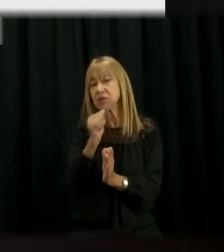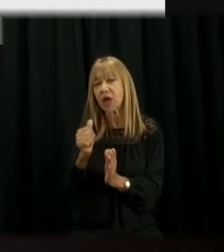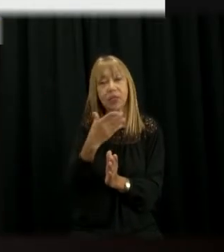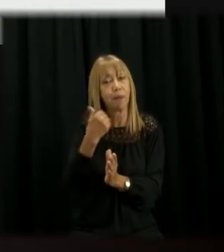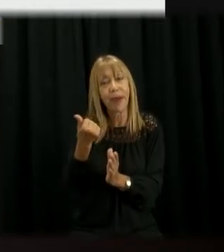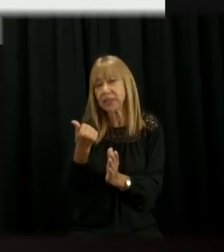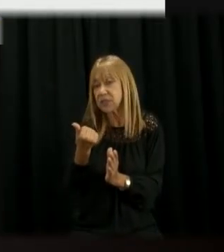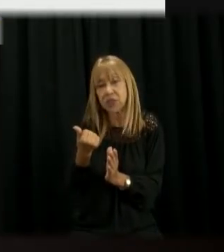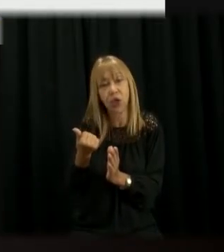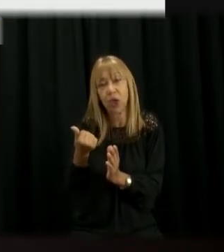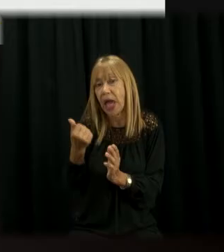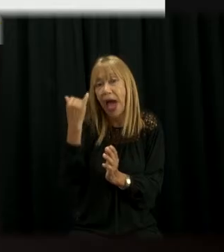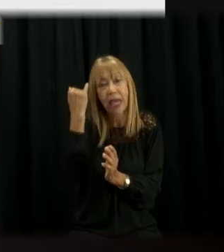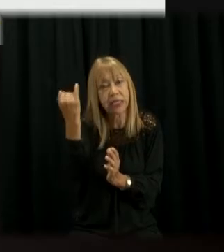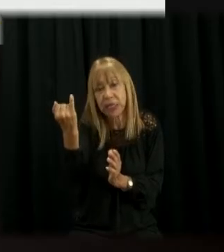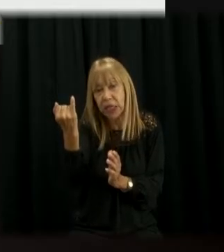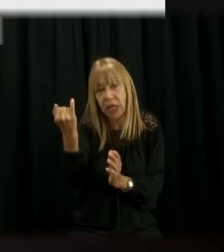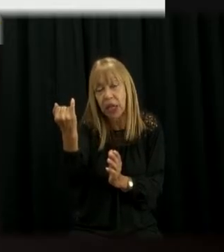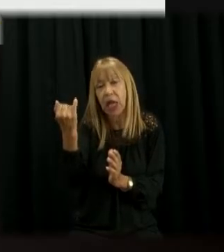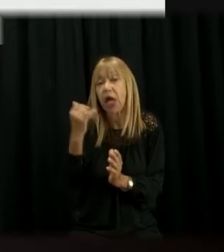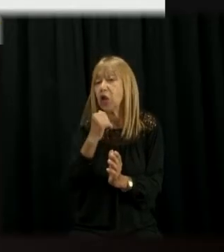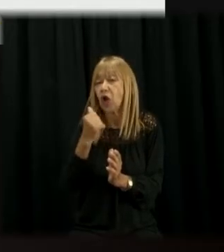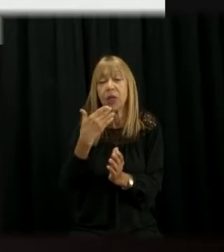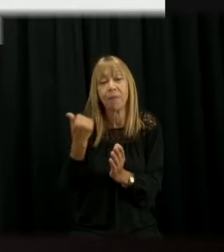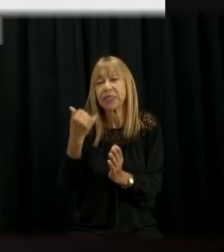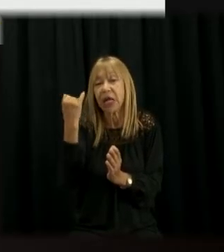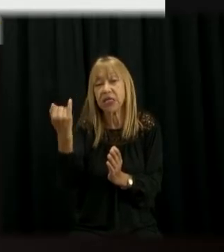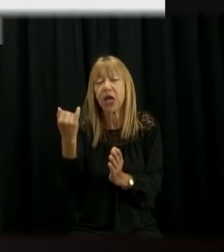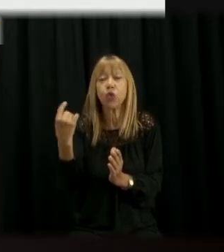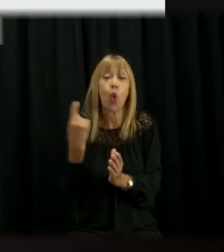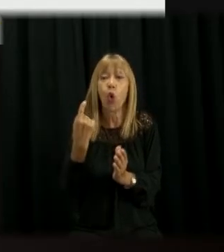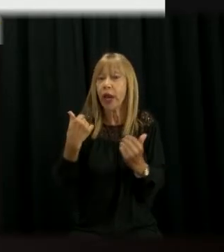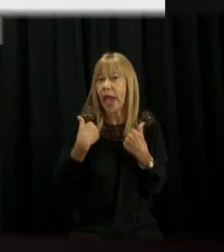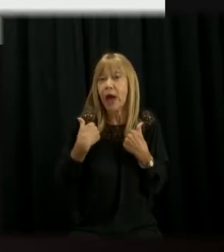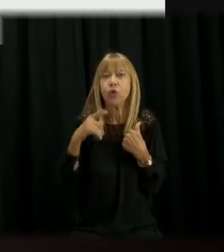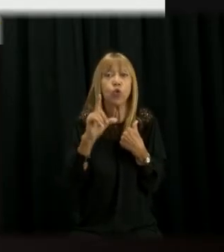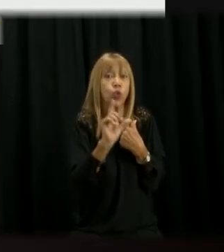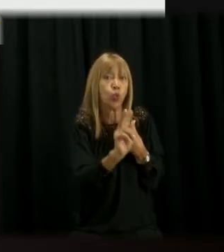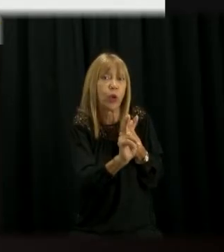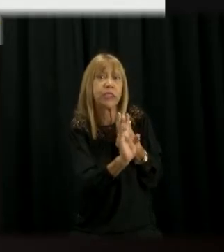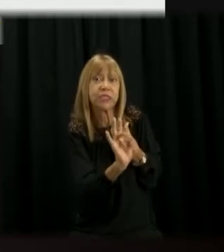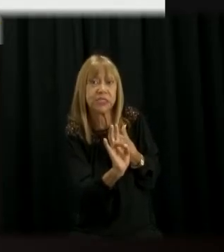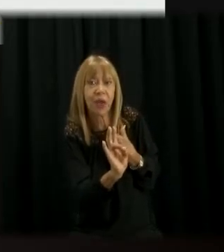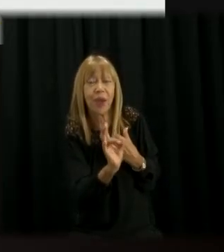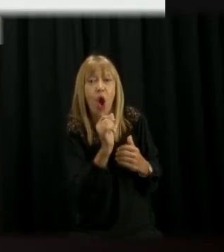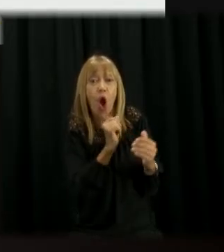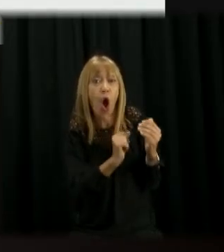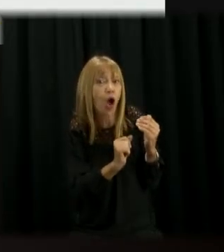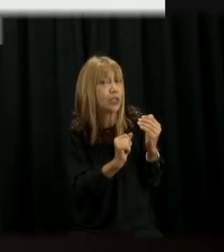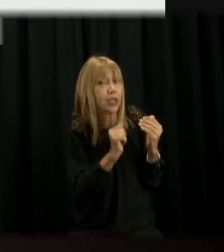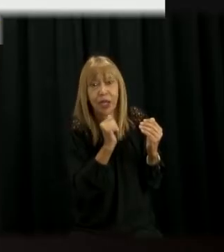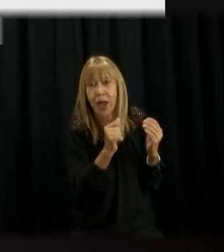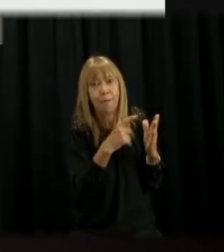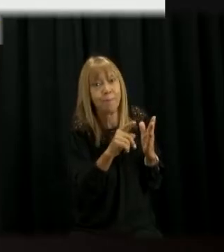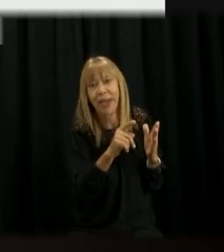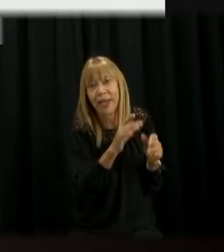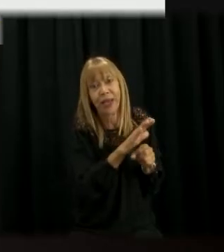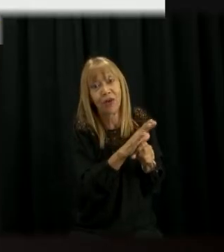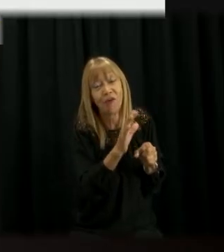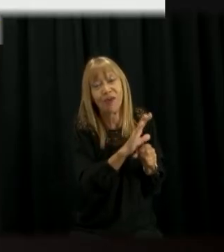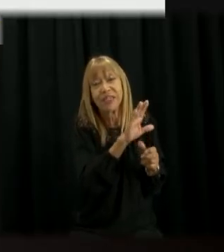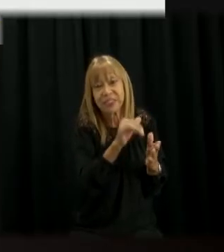consultores externos aprobado, que no es la mejor práctica y tampoco es la mejor práctica de tener 27 empleados